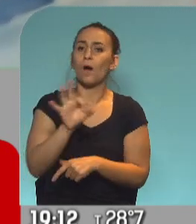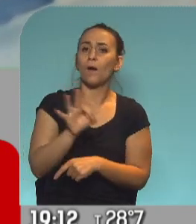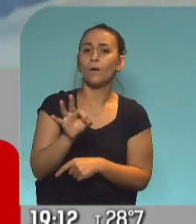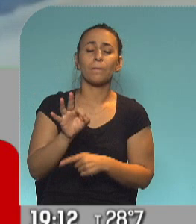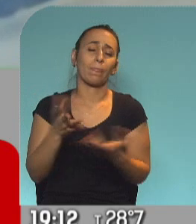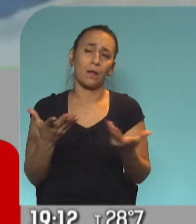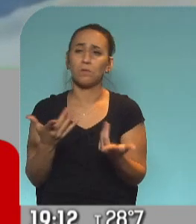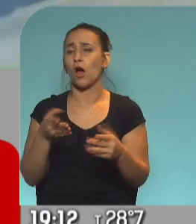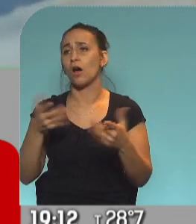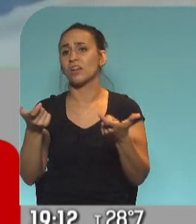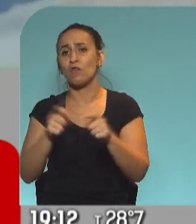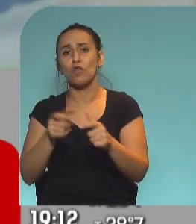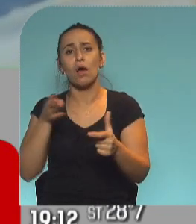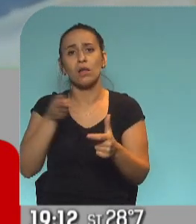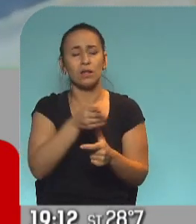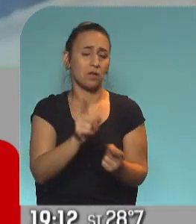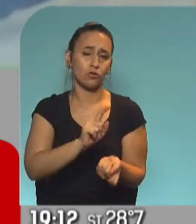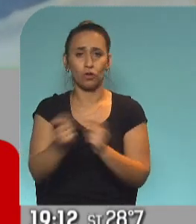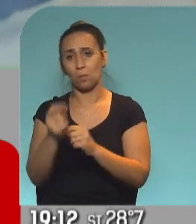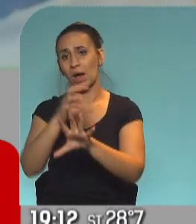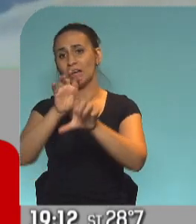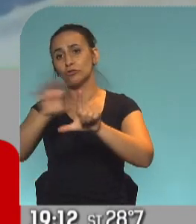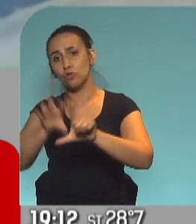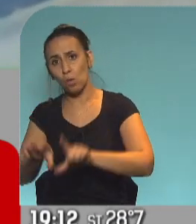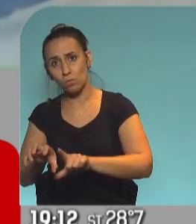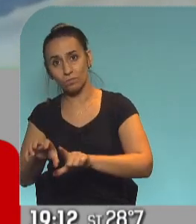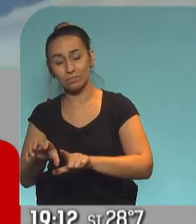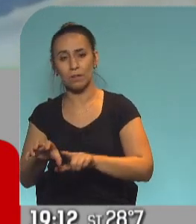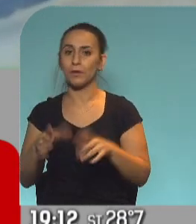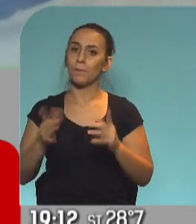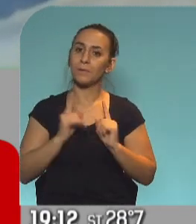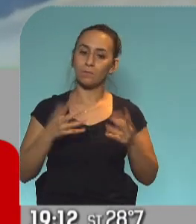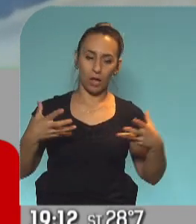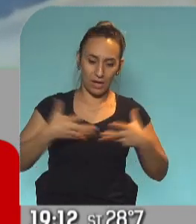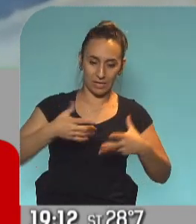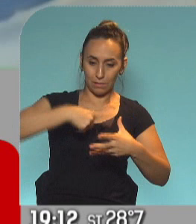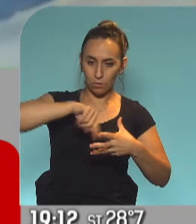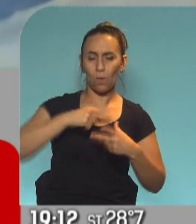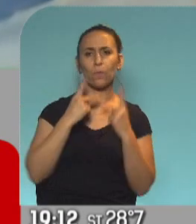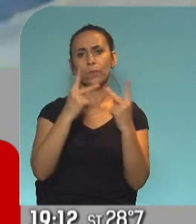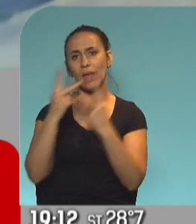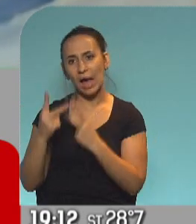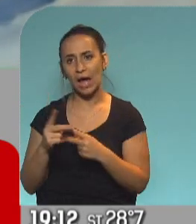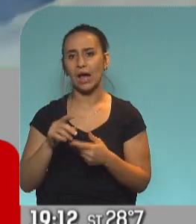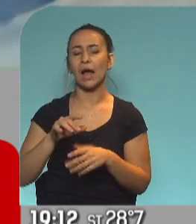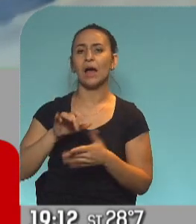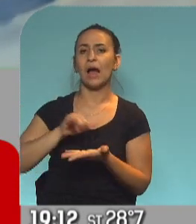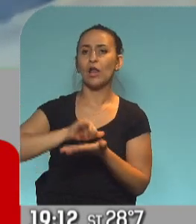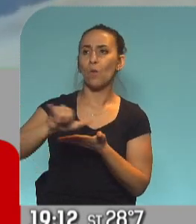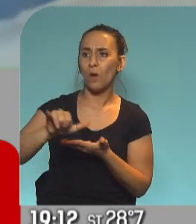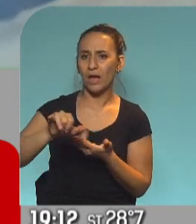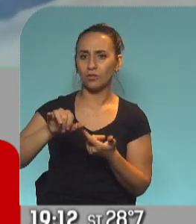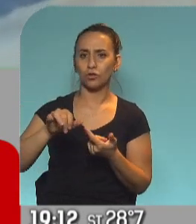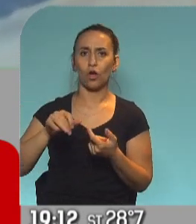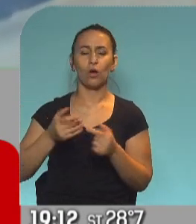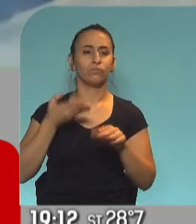tener por Zoom. Ahora, estas personas, por ejemplo, que acompañan a Martín Guzmán, viajan, pasan por aeropuertos, pasan en aviones, van